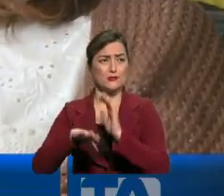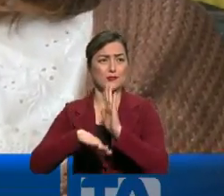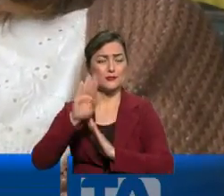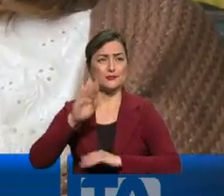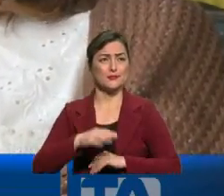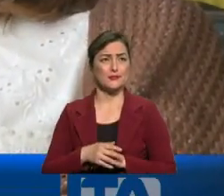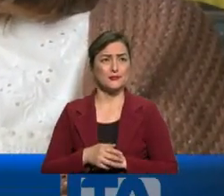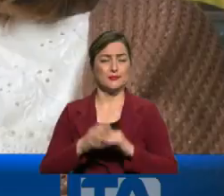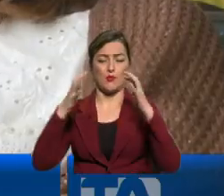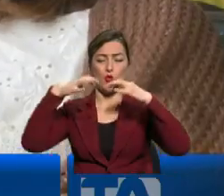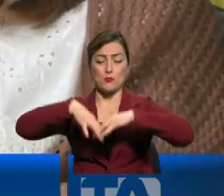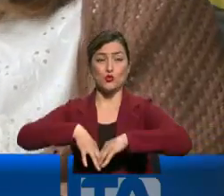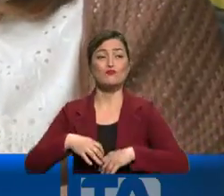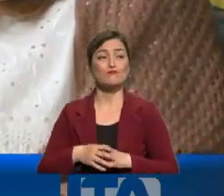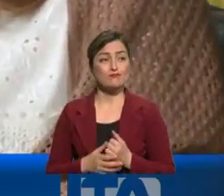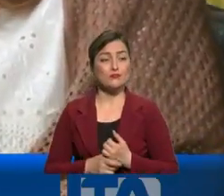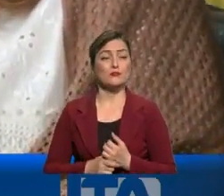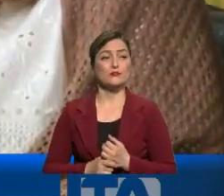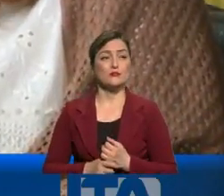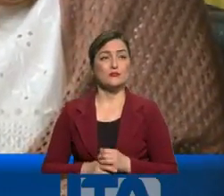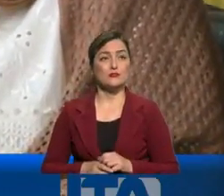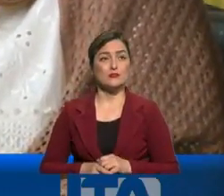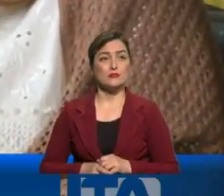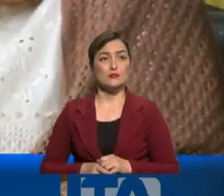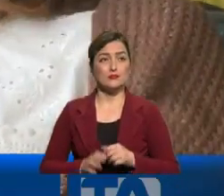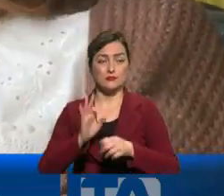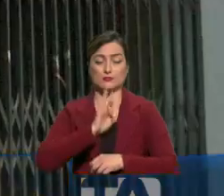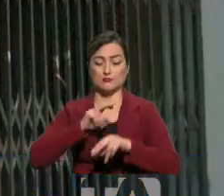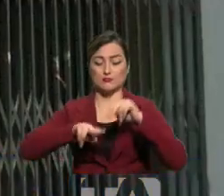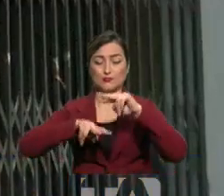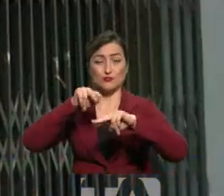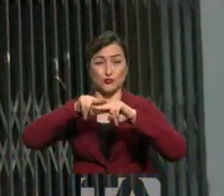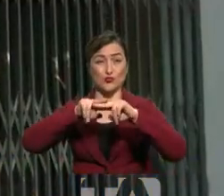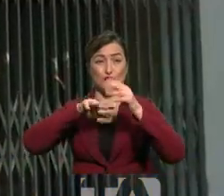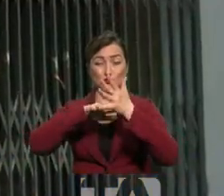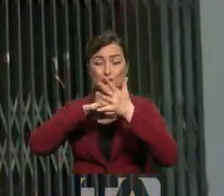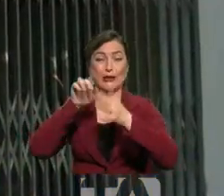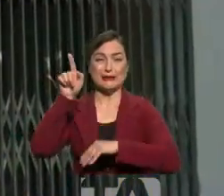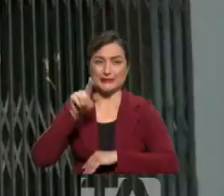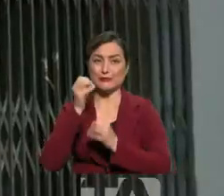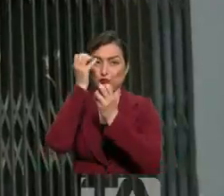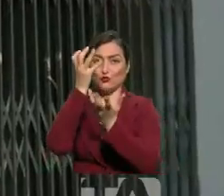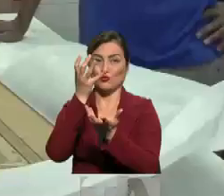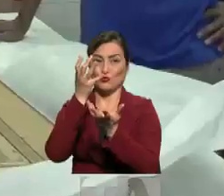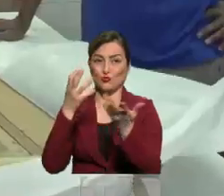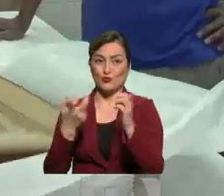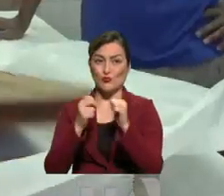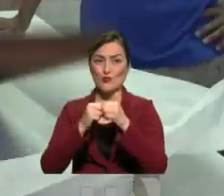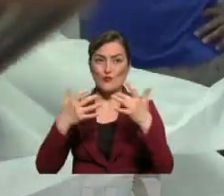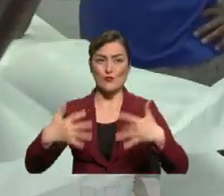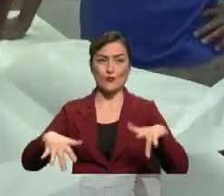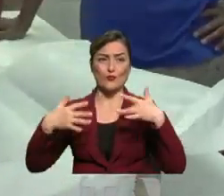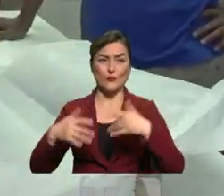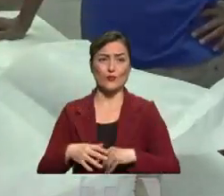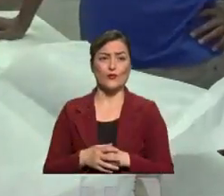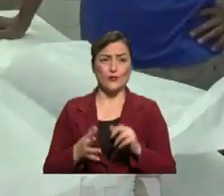4 o más grados, podría colapsar. Eso te dicen los técnicos que hacen estudios estructurales. Ese problema, que de por sí ya es muy grave, se